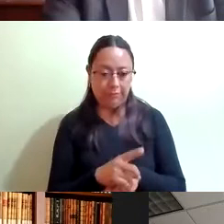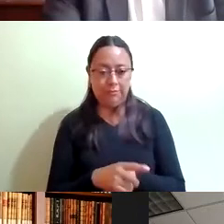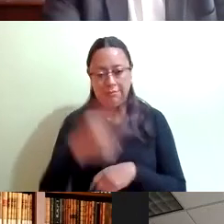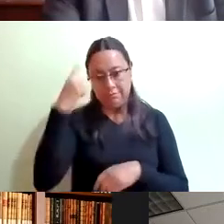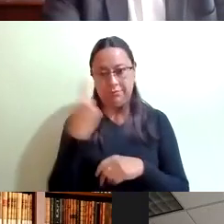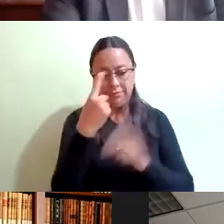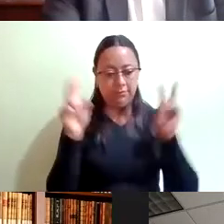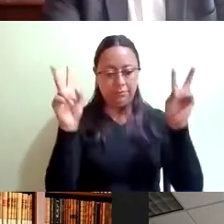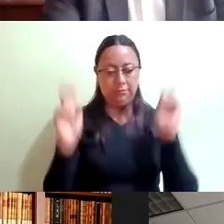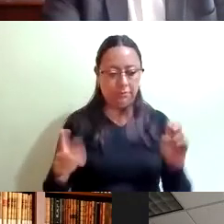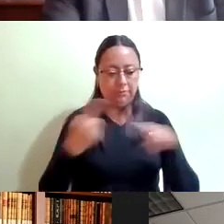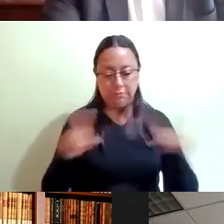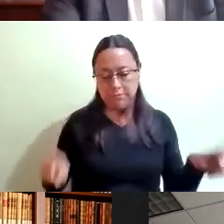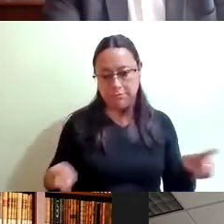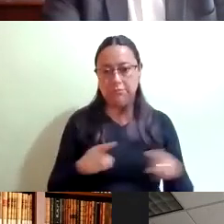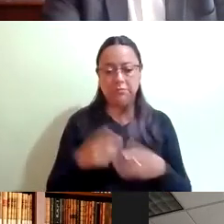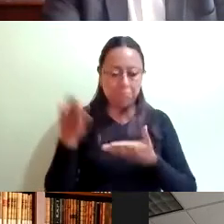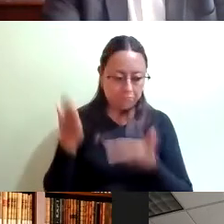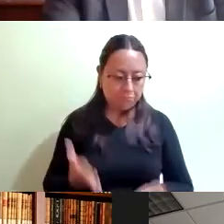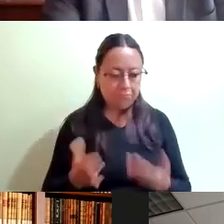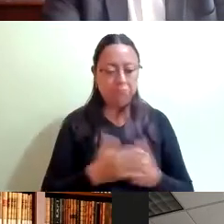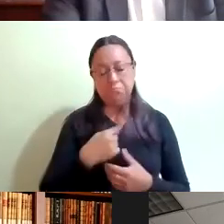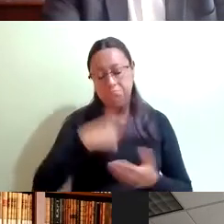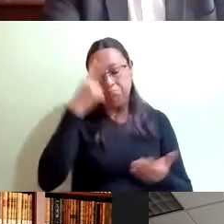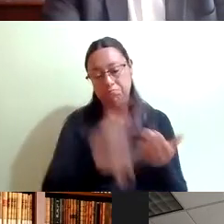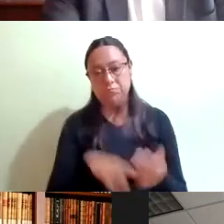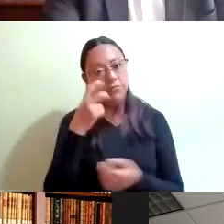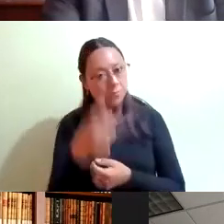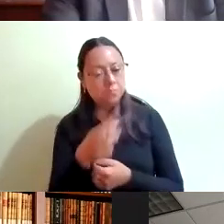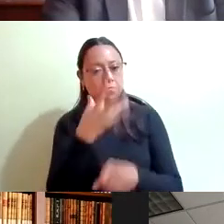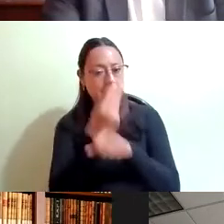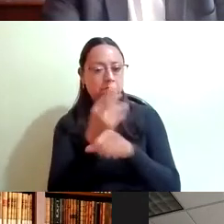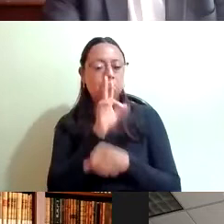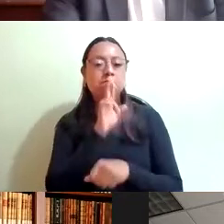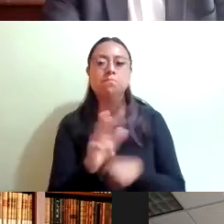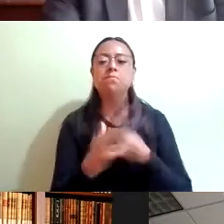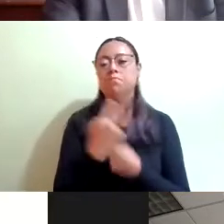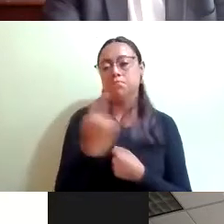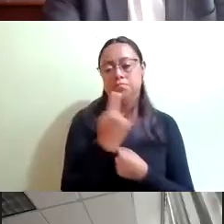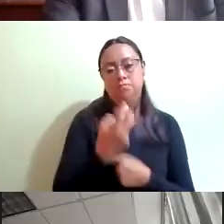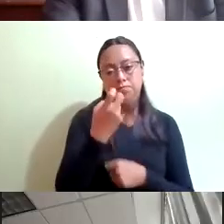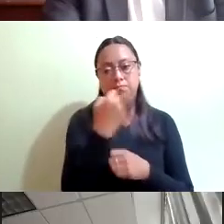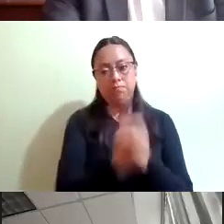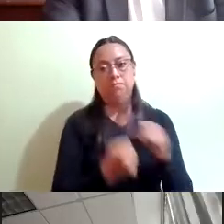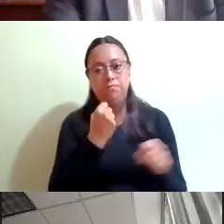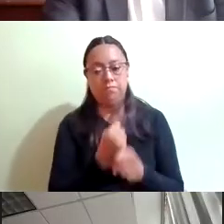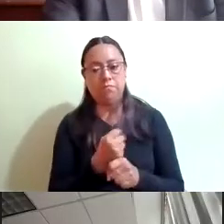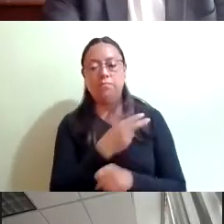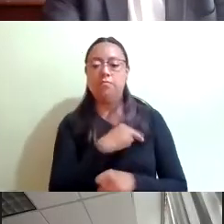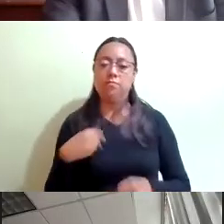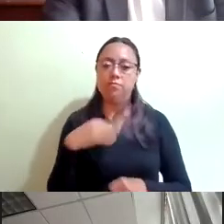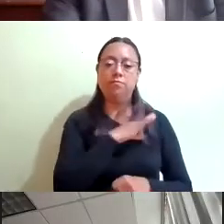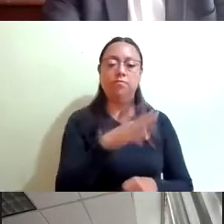me parece que eso resuelve, porque en este año estaremos teniendo con ella en